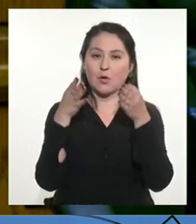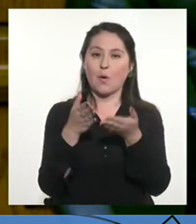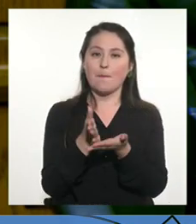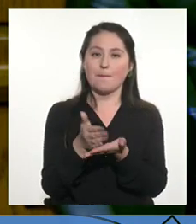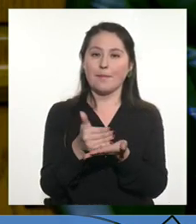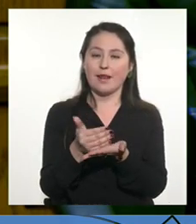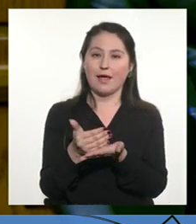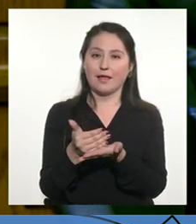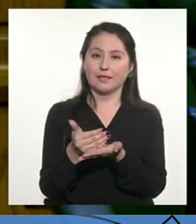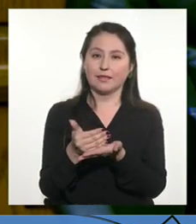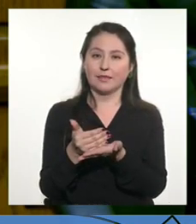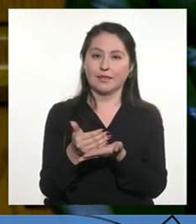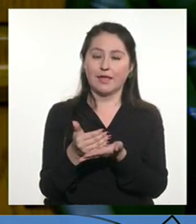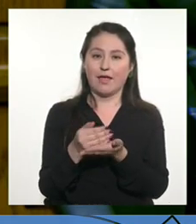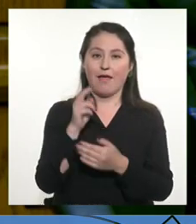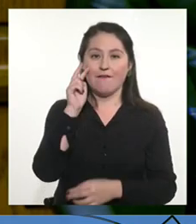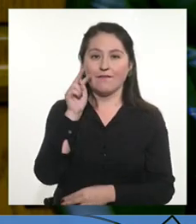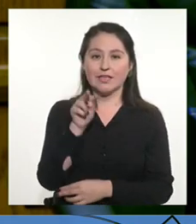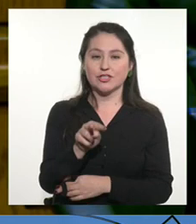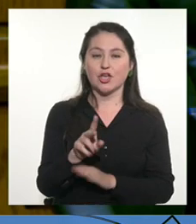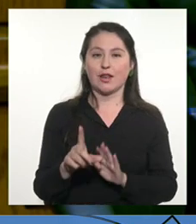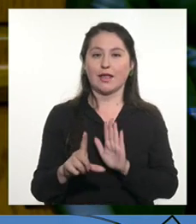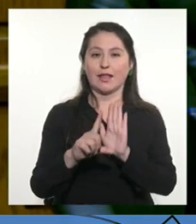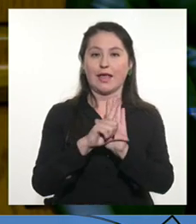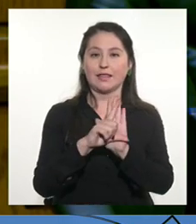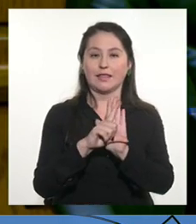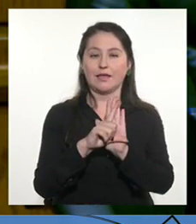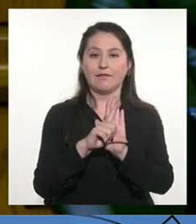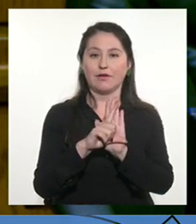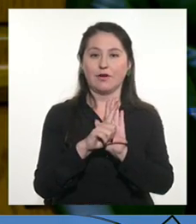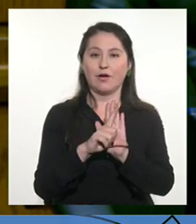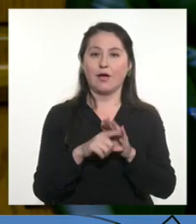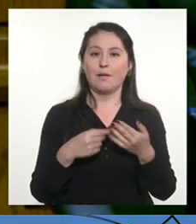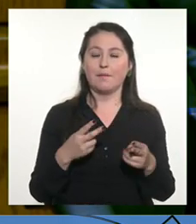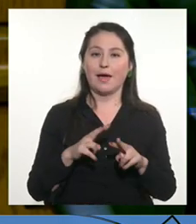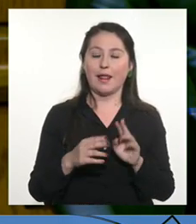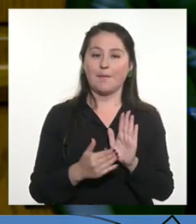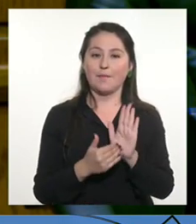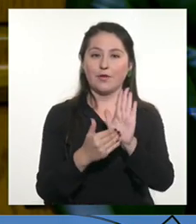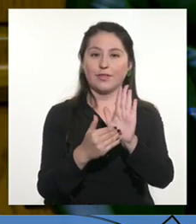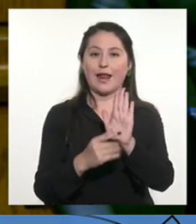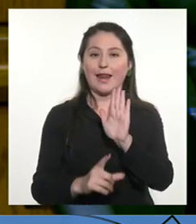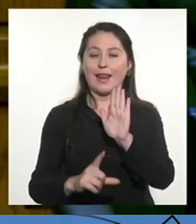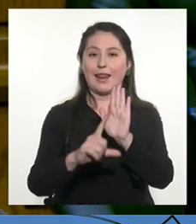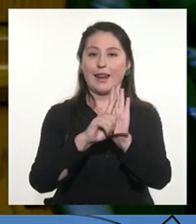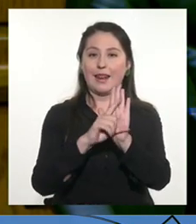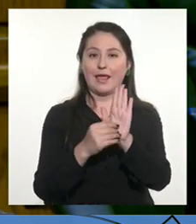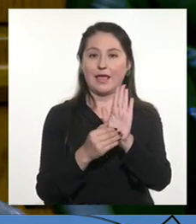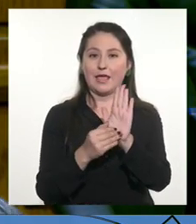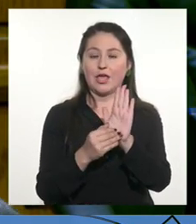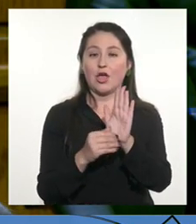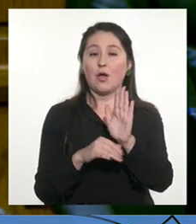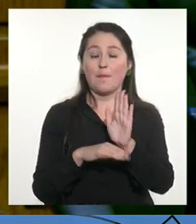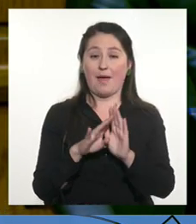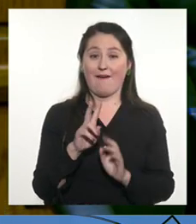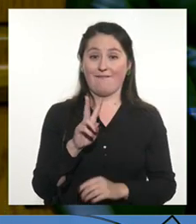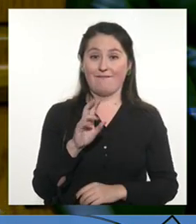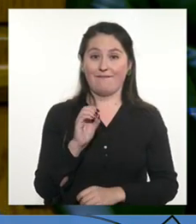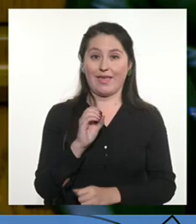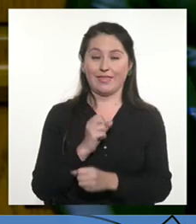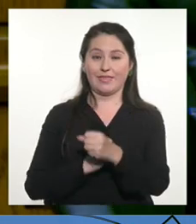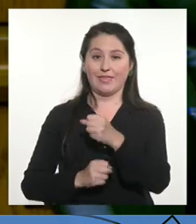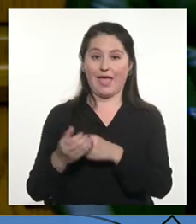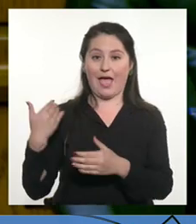denominado de revisión legislativa a los efectos de visibilizar las leyes que con más de 20 años de antigüedad